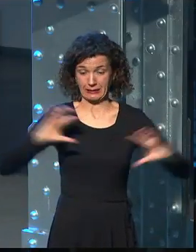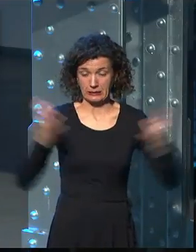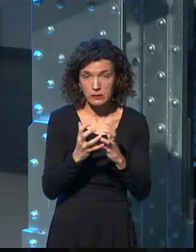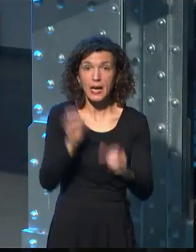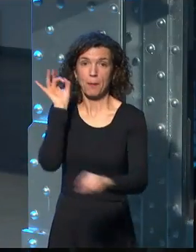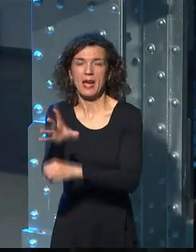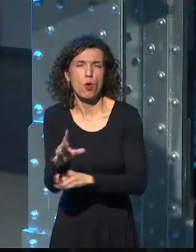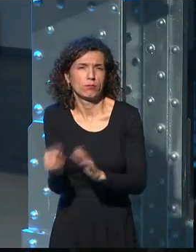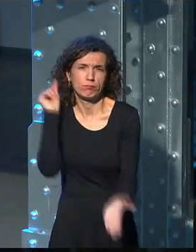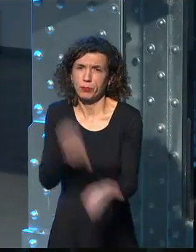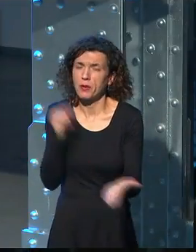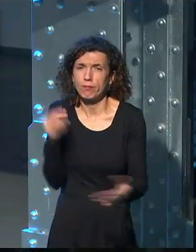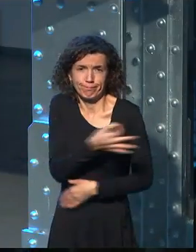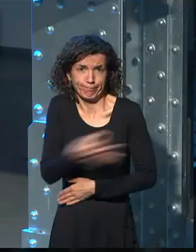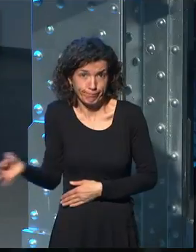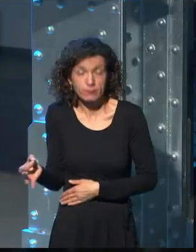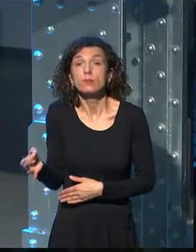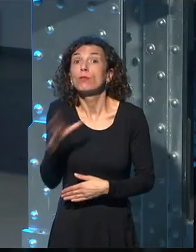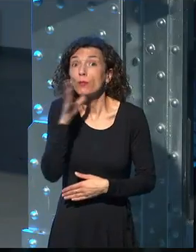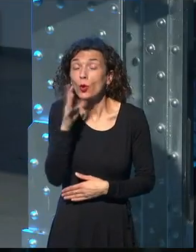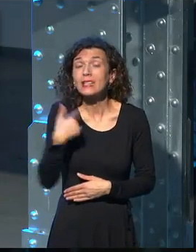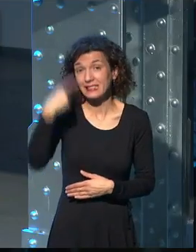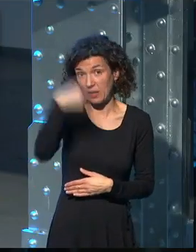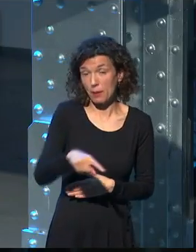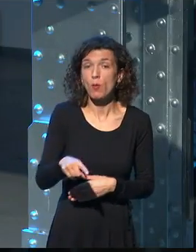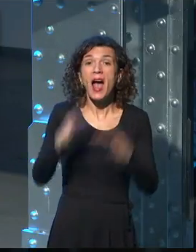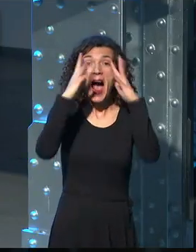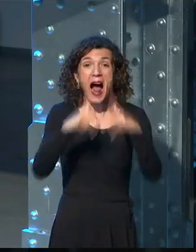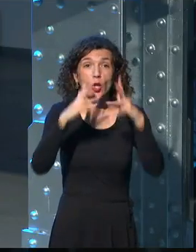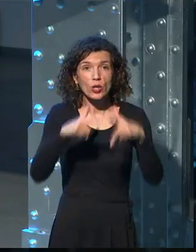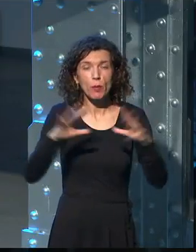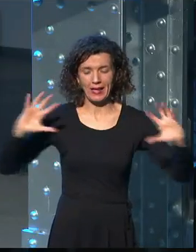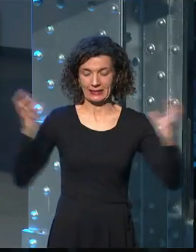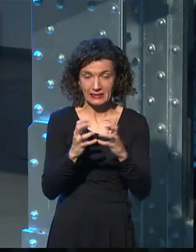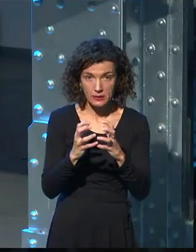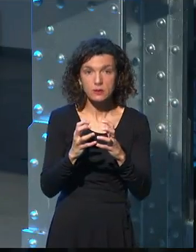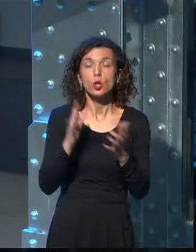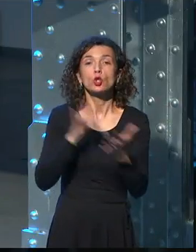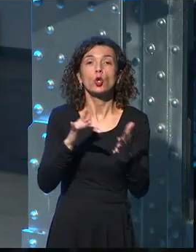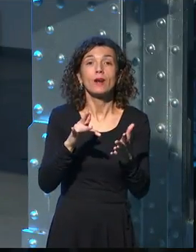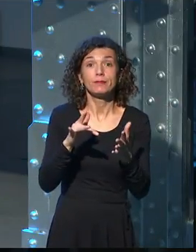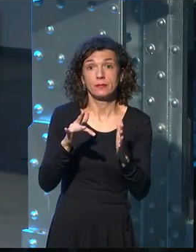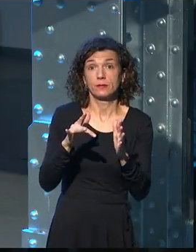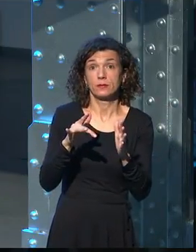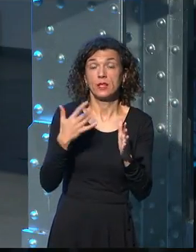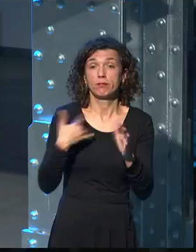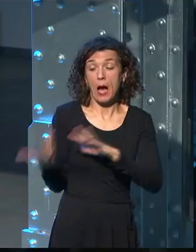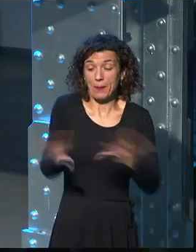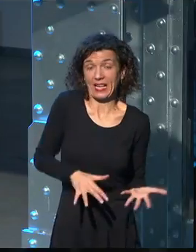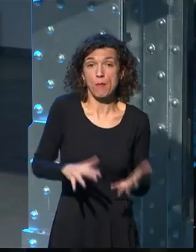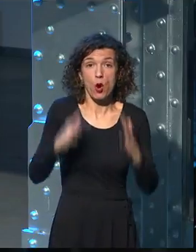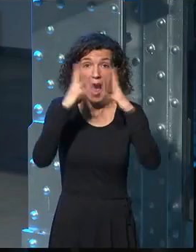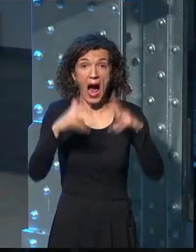las enviamos así muy rápido, de manera eficaz, porque, como sabemos el algoritmo de compresión, en el extremo receptor aplicamos